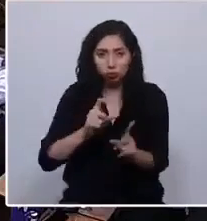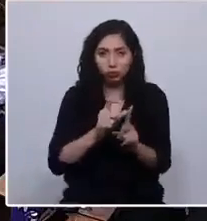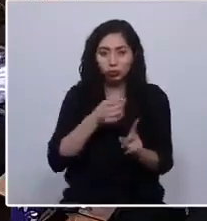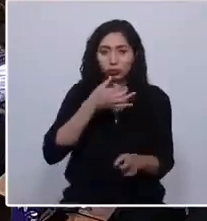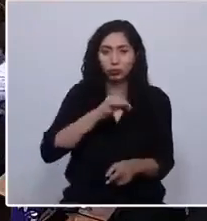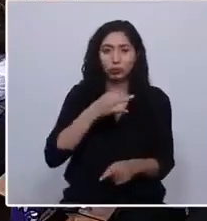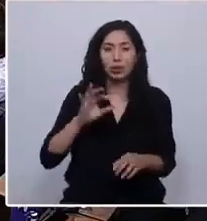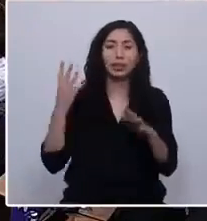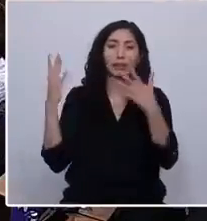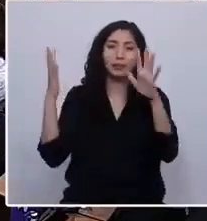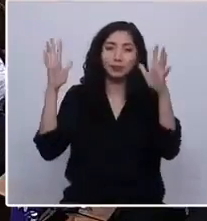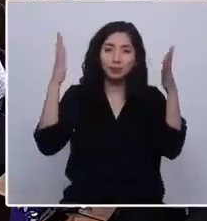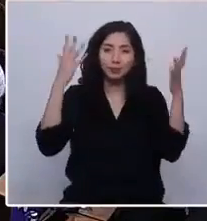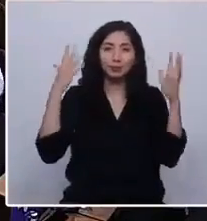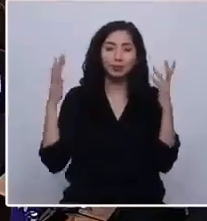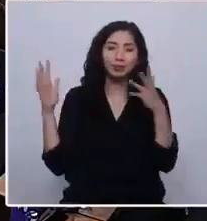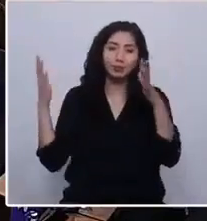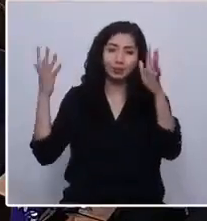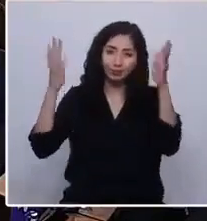¡Gracias!